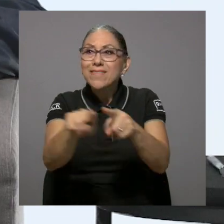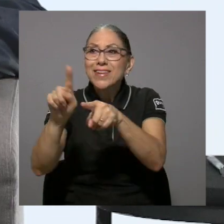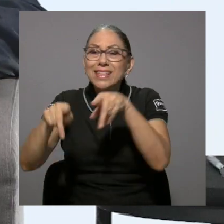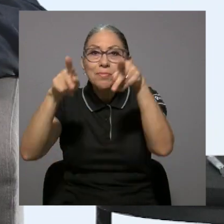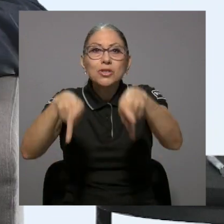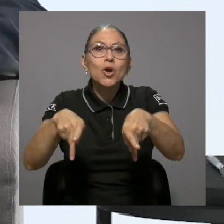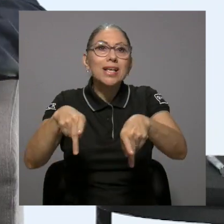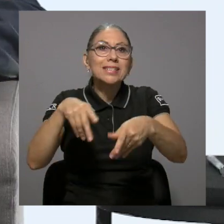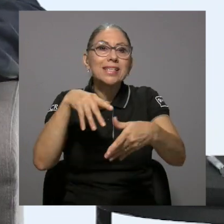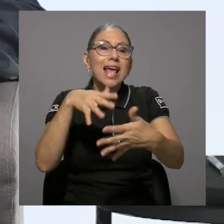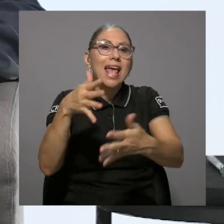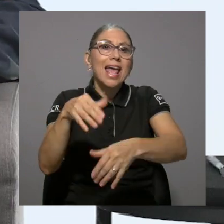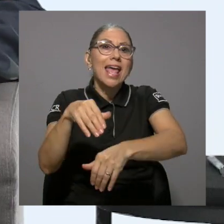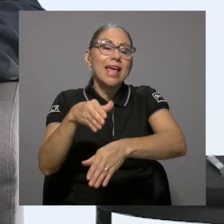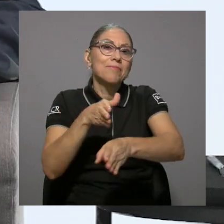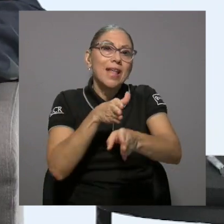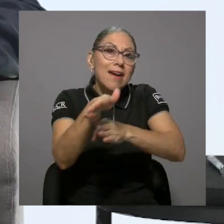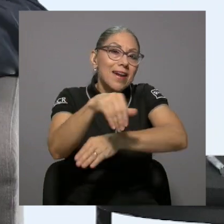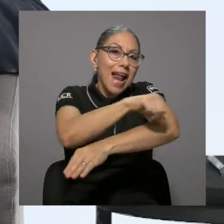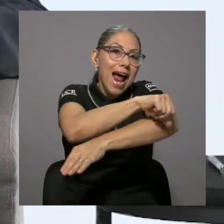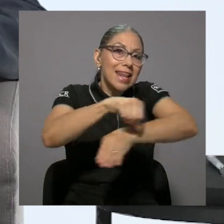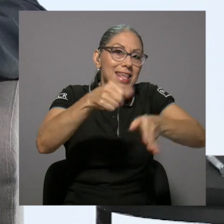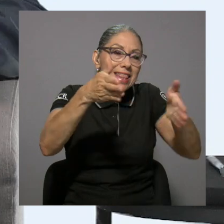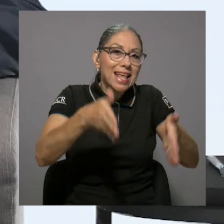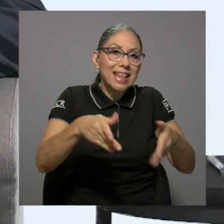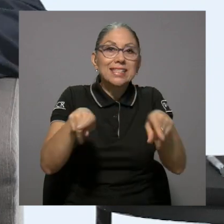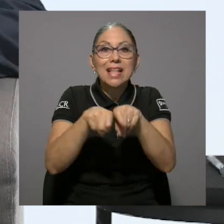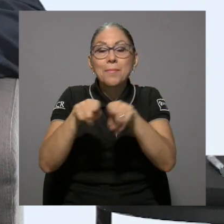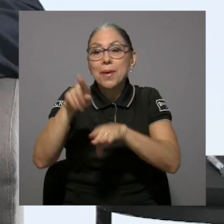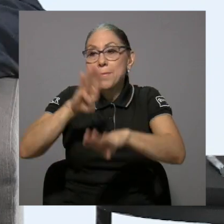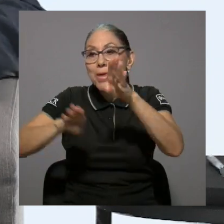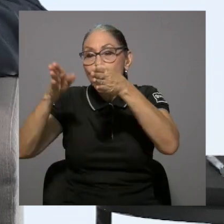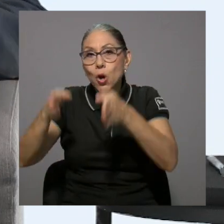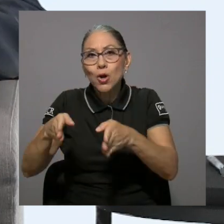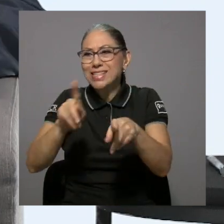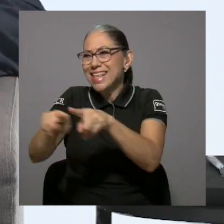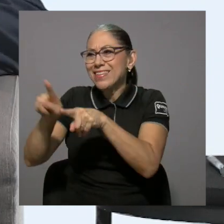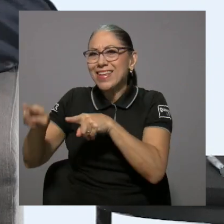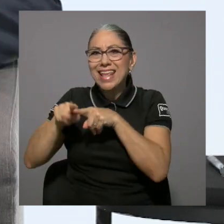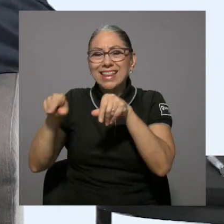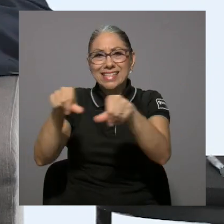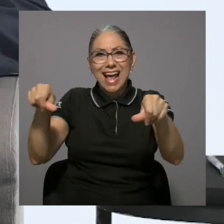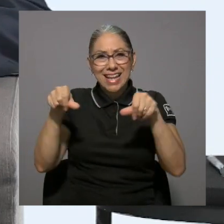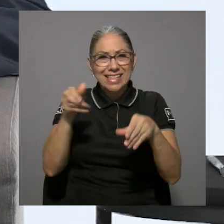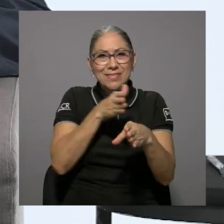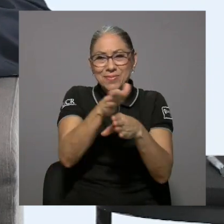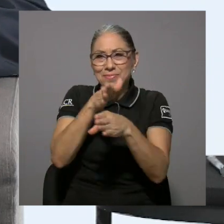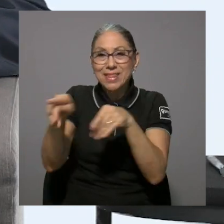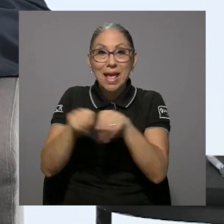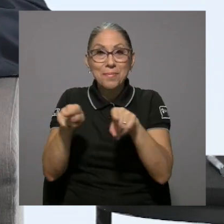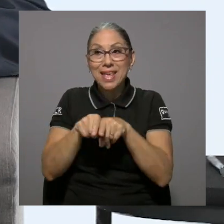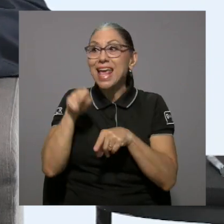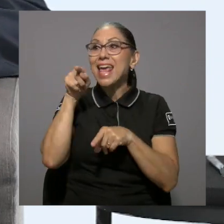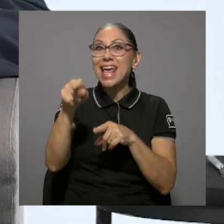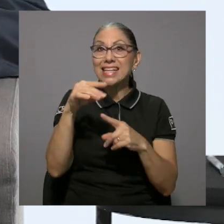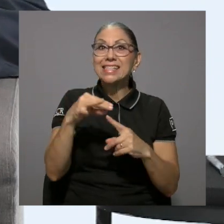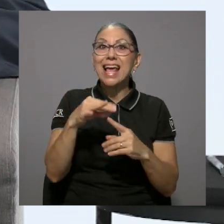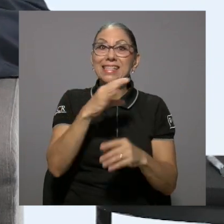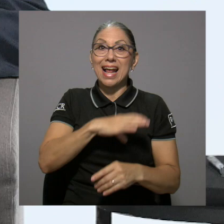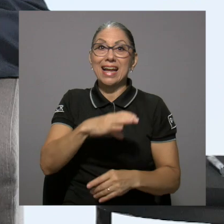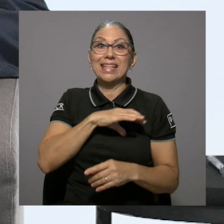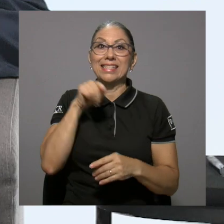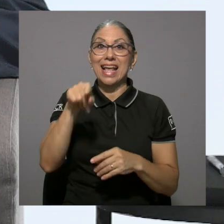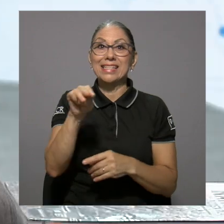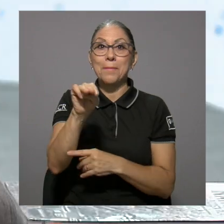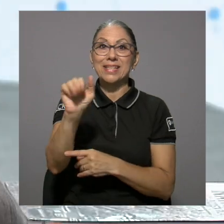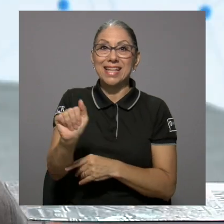arquitectura, habían biólogas. Exacto. Y muchas otras disciplinas también. Eso era una particularidad de esta maestría, que es multidisciplinar.